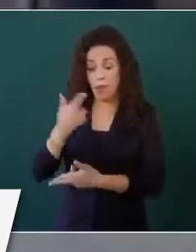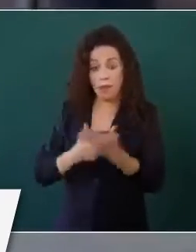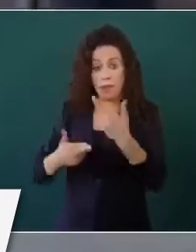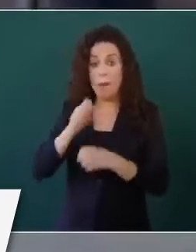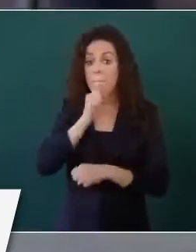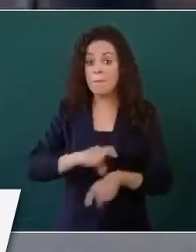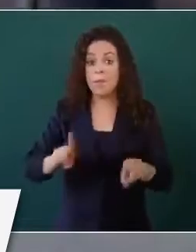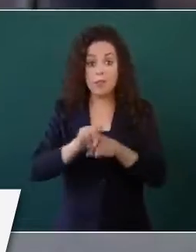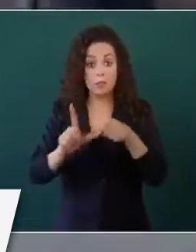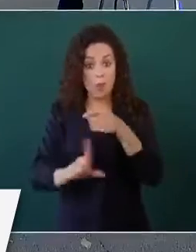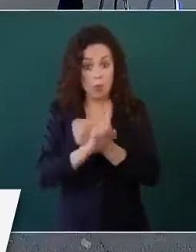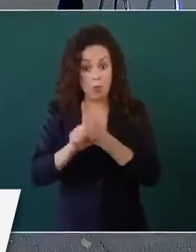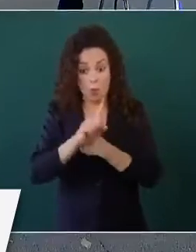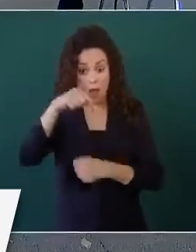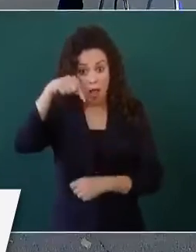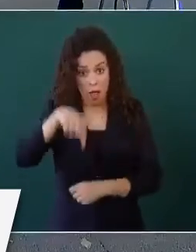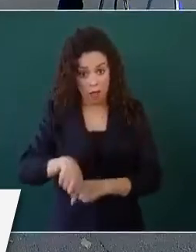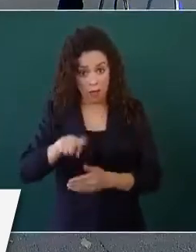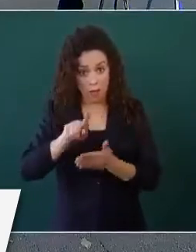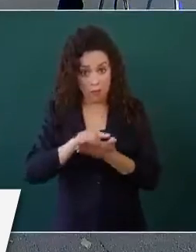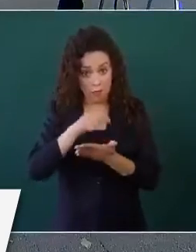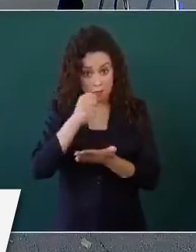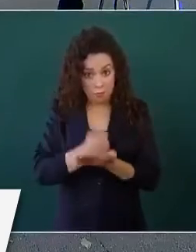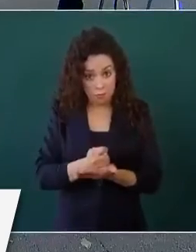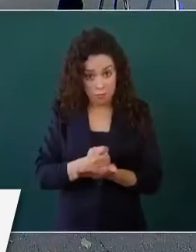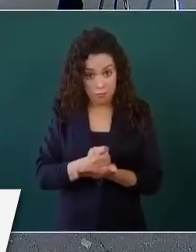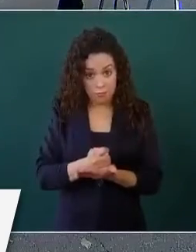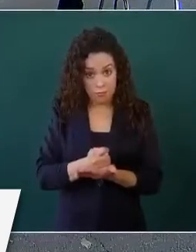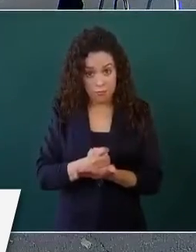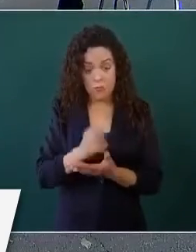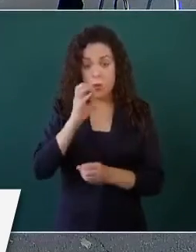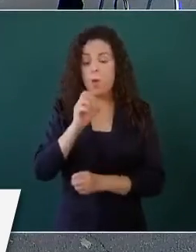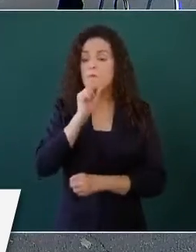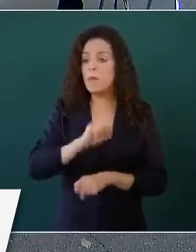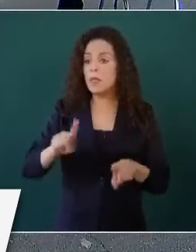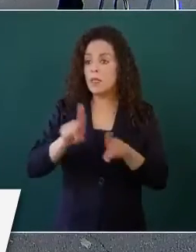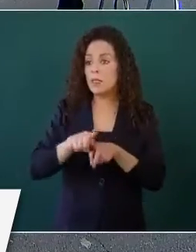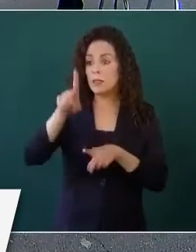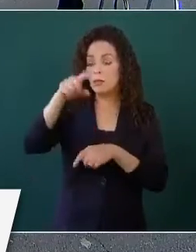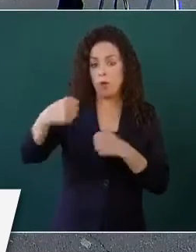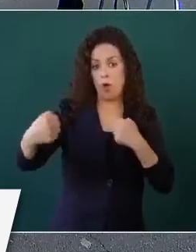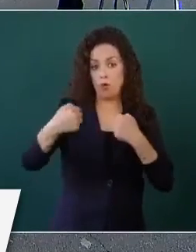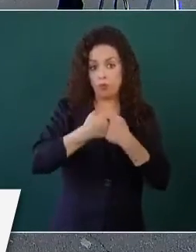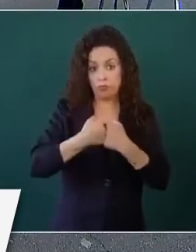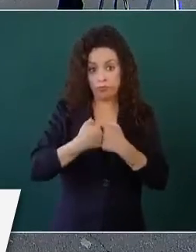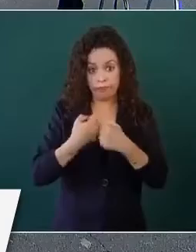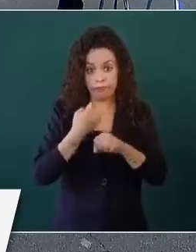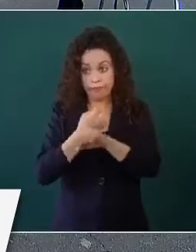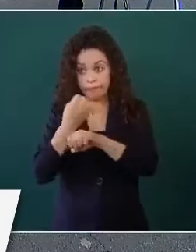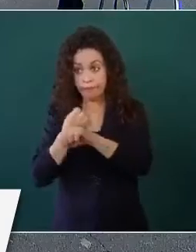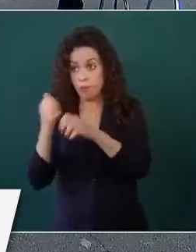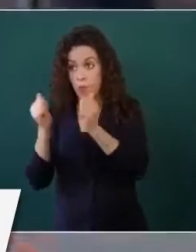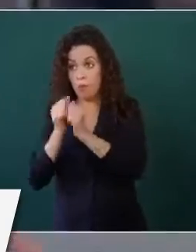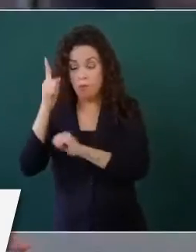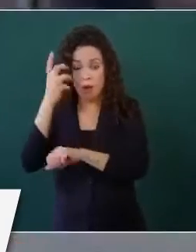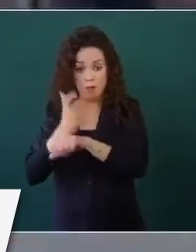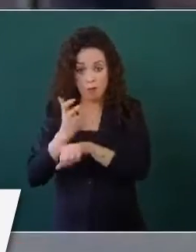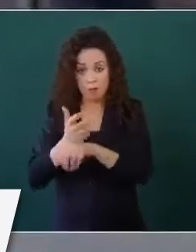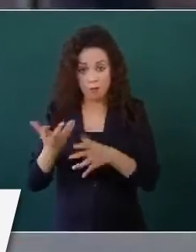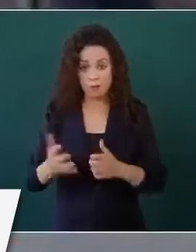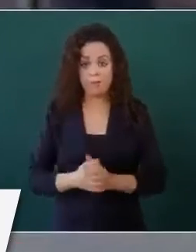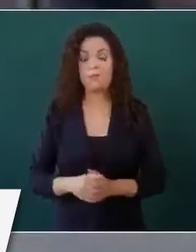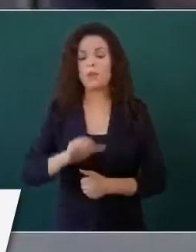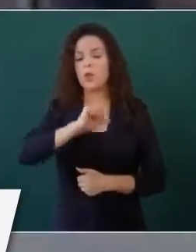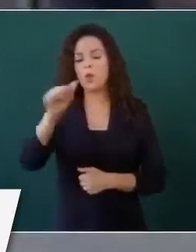estados fronterizos? Y un segundo tema, si me lo permite, abundar en esto del nuevo pacto fiscal. Se está hablando de que